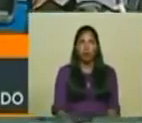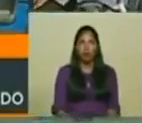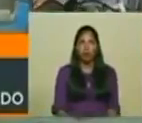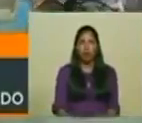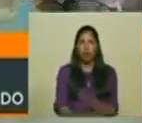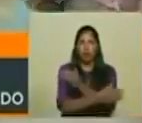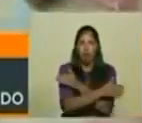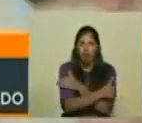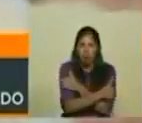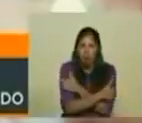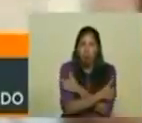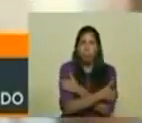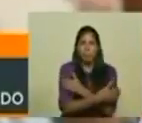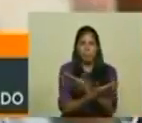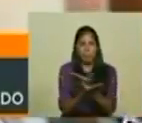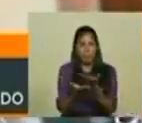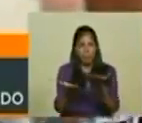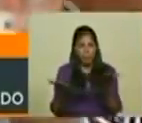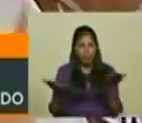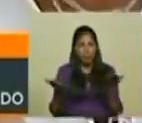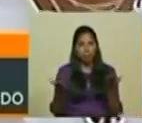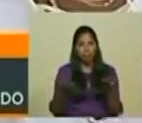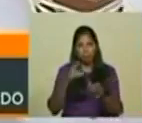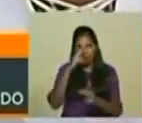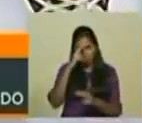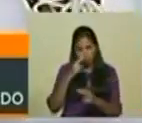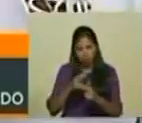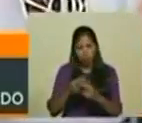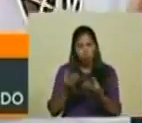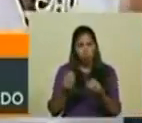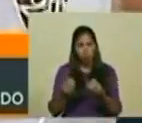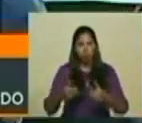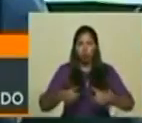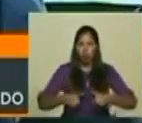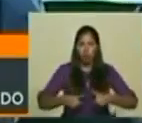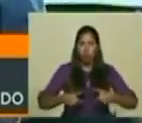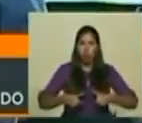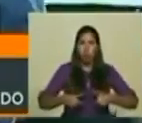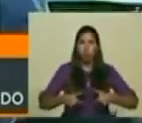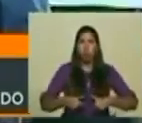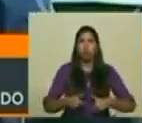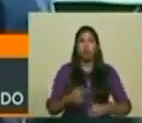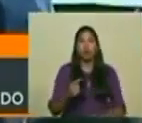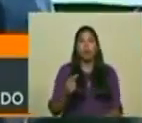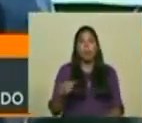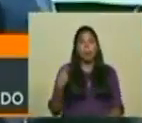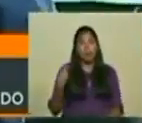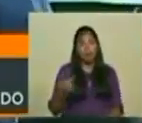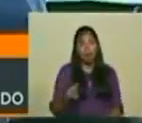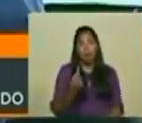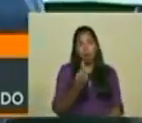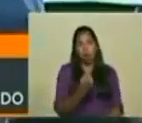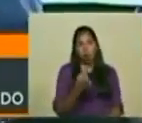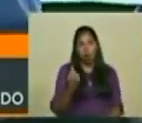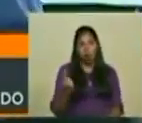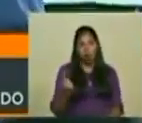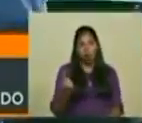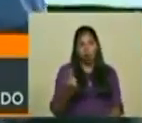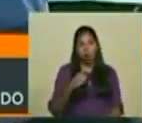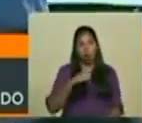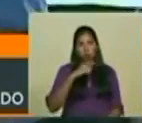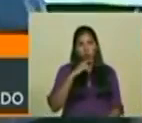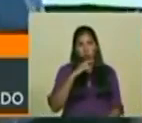y reconocimiento por este esfuerzo. Precisamente mañana, 11 de octubre, se